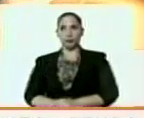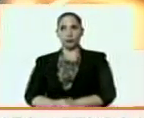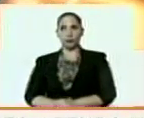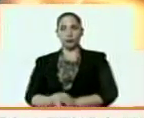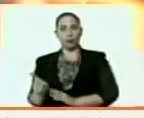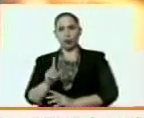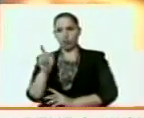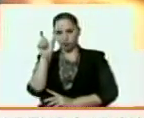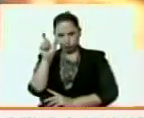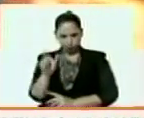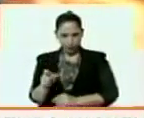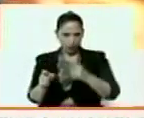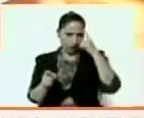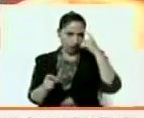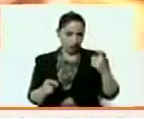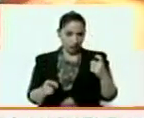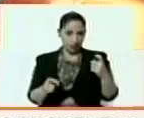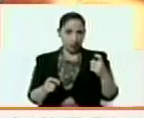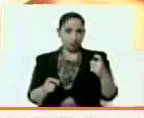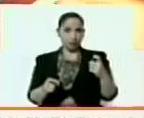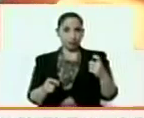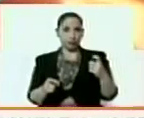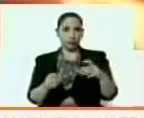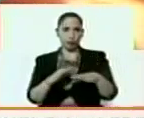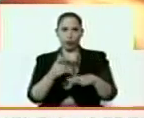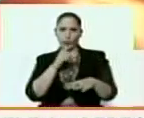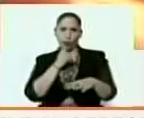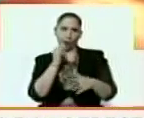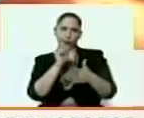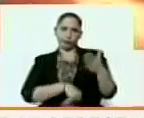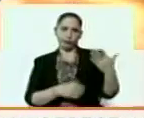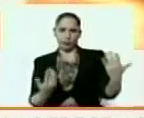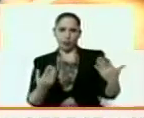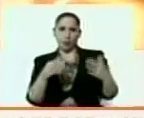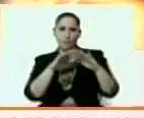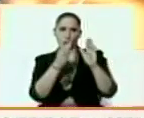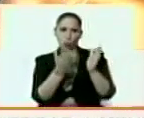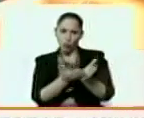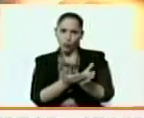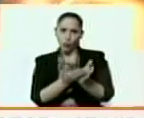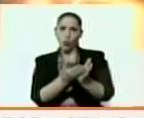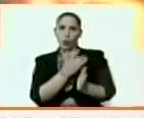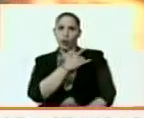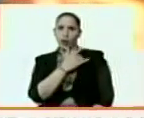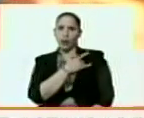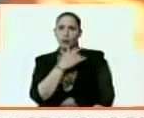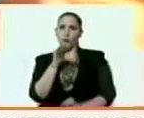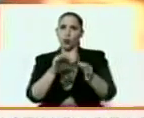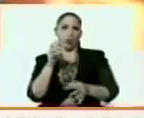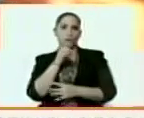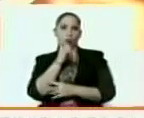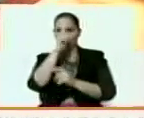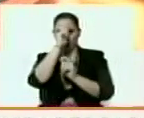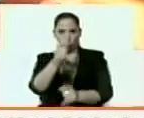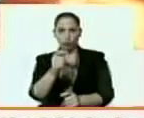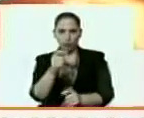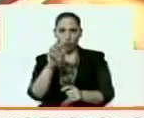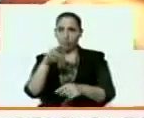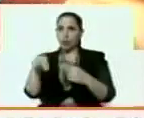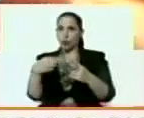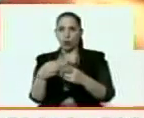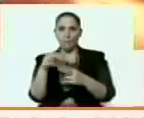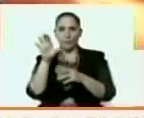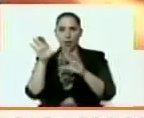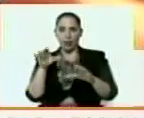su figura académica, que no sé dónde la sacaron, porque no existe. Yo vengo del mundo académico jurídico y ese señor no es reconocido en ninguna parte, pero sí es